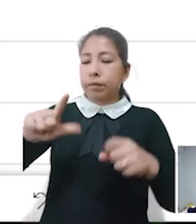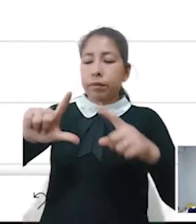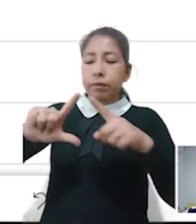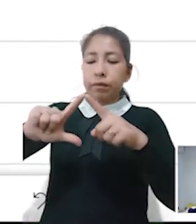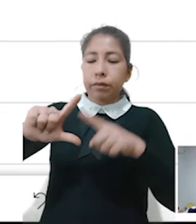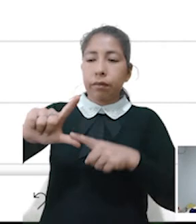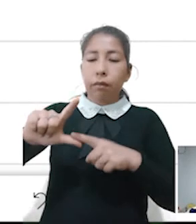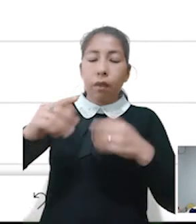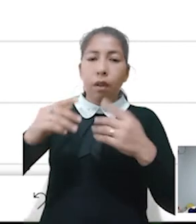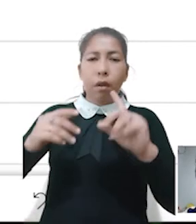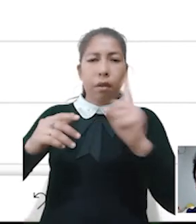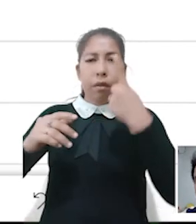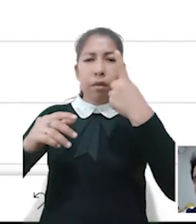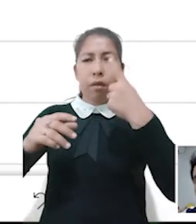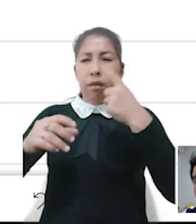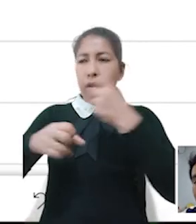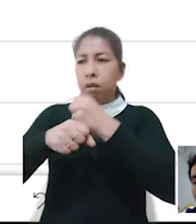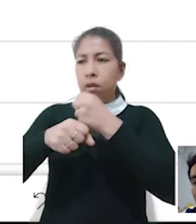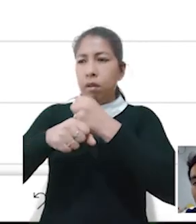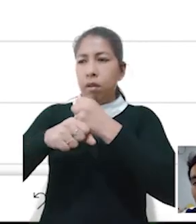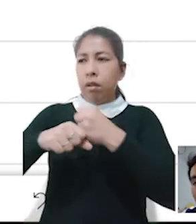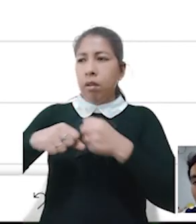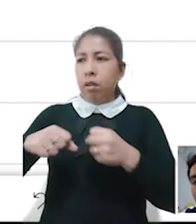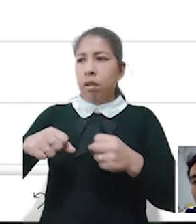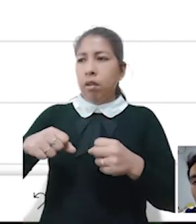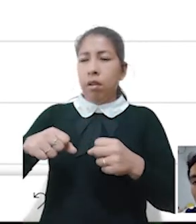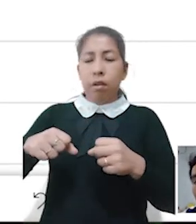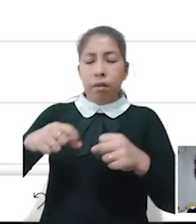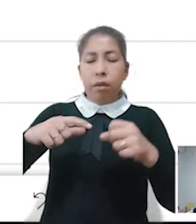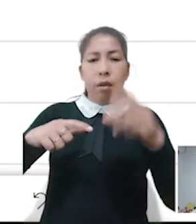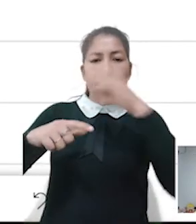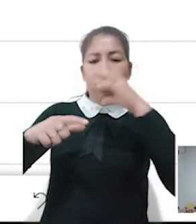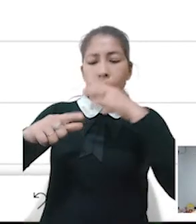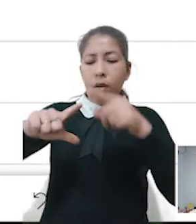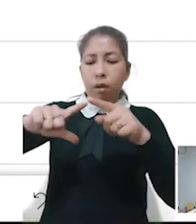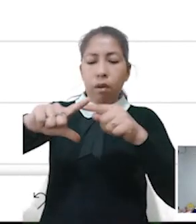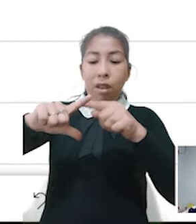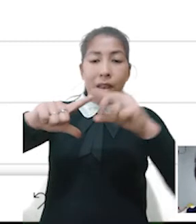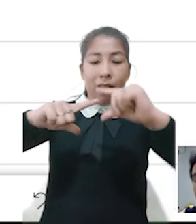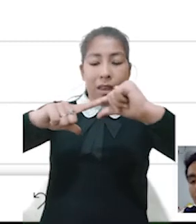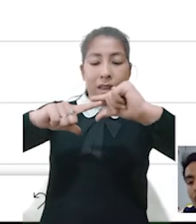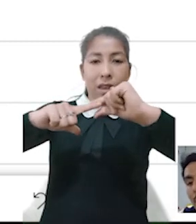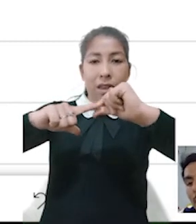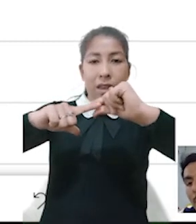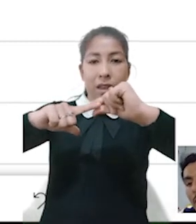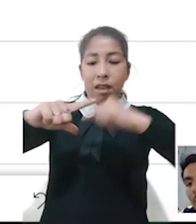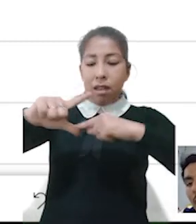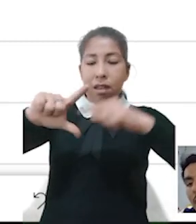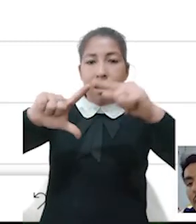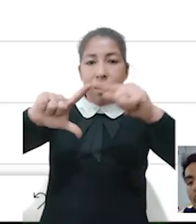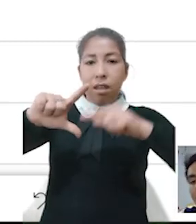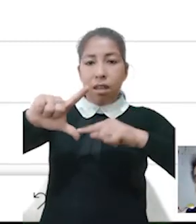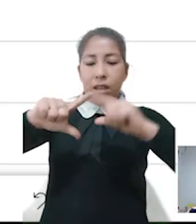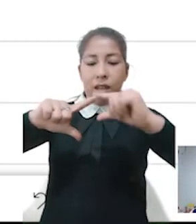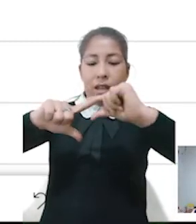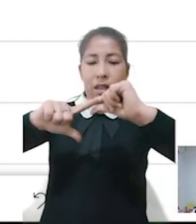plan, entonces, lo que primero vamos a calcular es la medida de nuestro ángulo agudo en el triángulo pequeño. Le voy a poner una